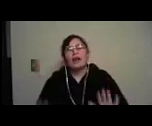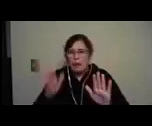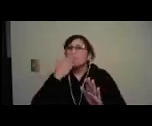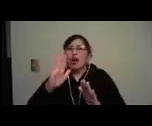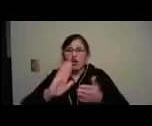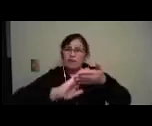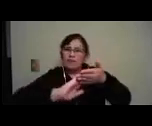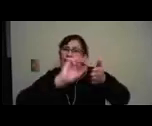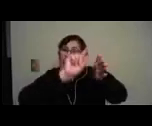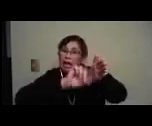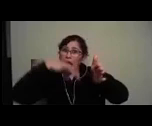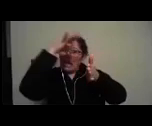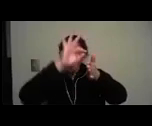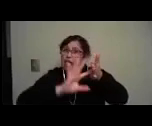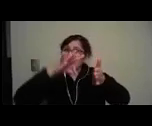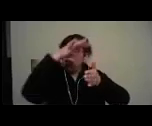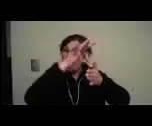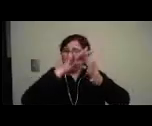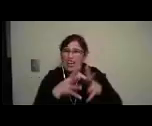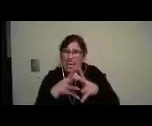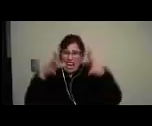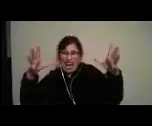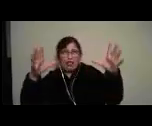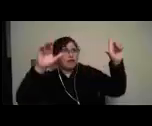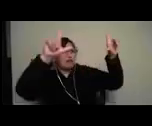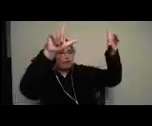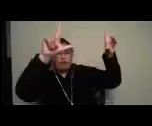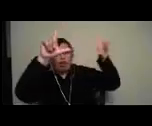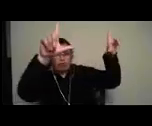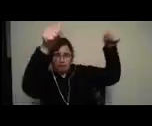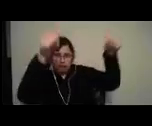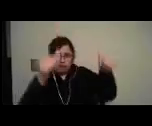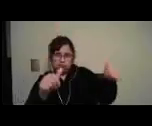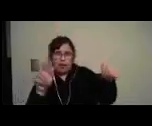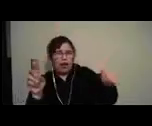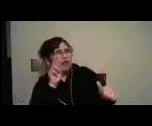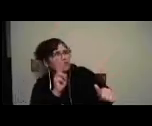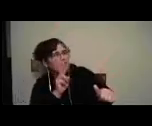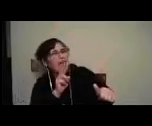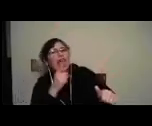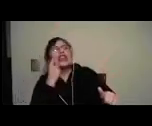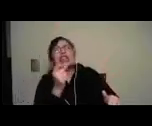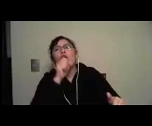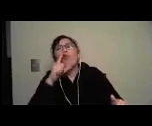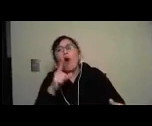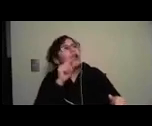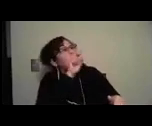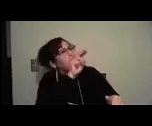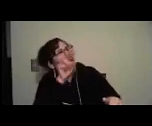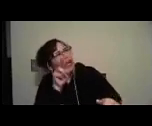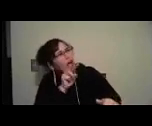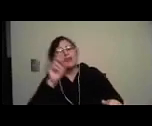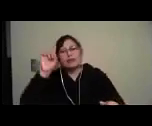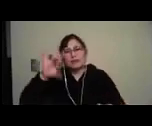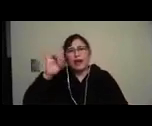calendario gigante donde pueda marcar los días, ¿ya? Si se le olvida qué cosa tiene que hacer mañana, trate de que la persona tenga